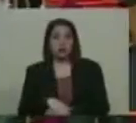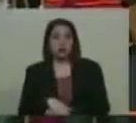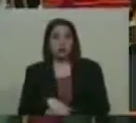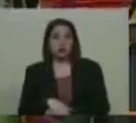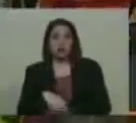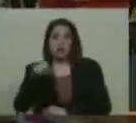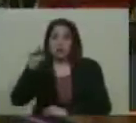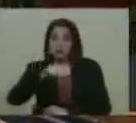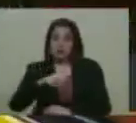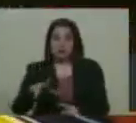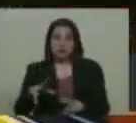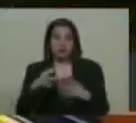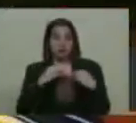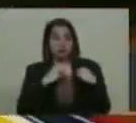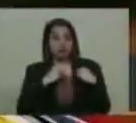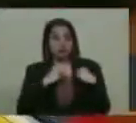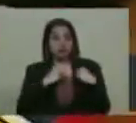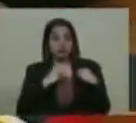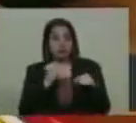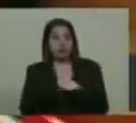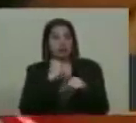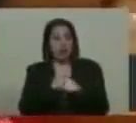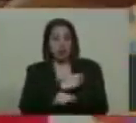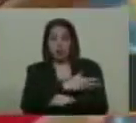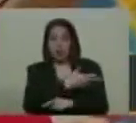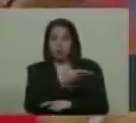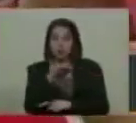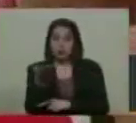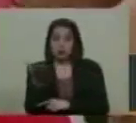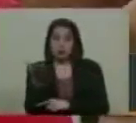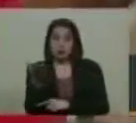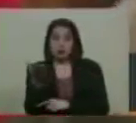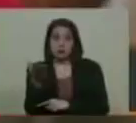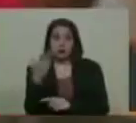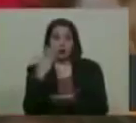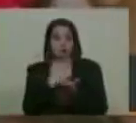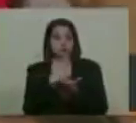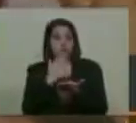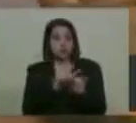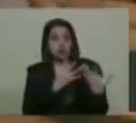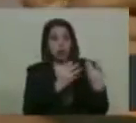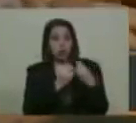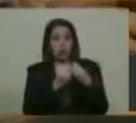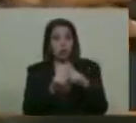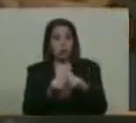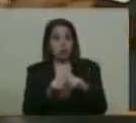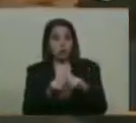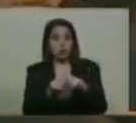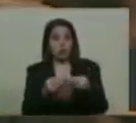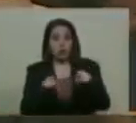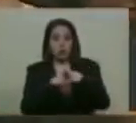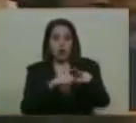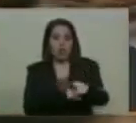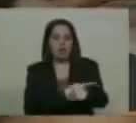compromiso de seguir trabajando por ustedes, mujeres, como compañero, como hermano.